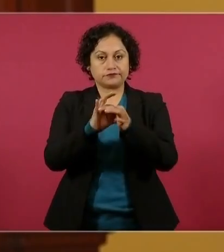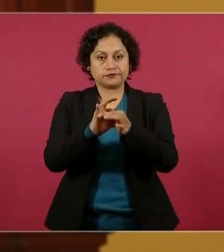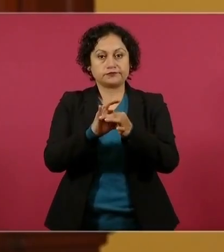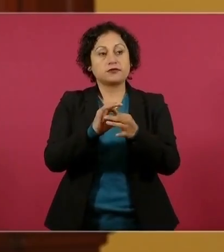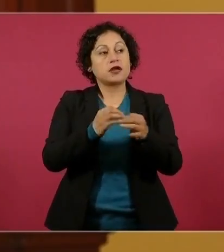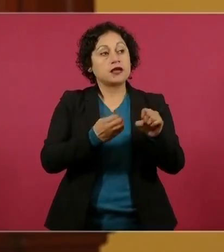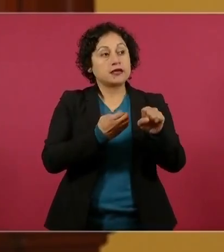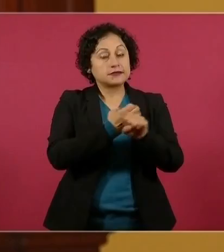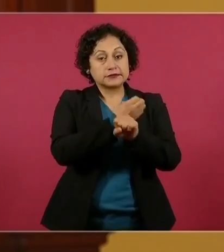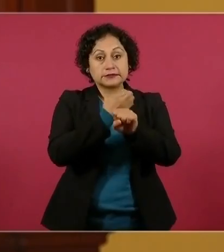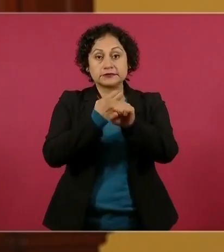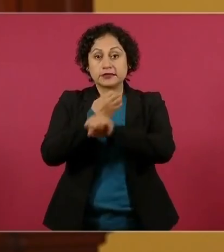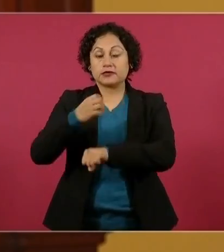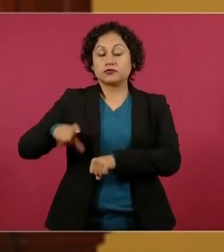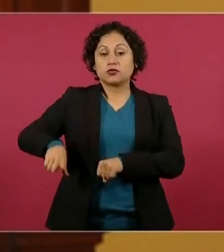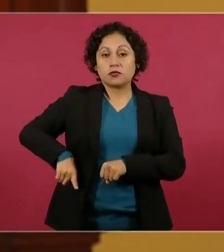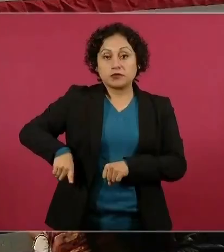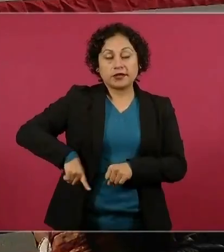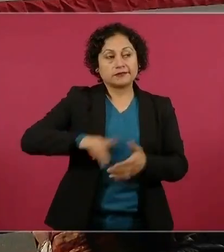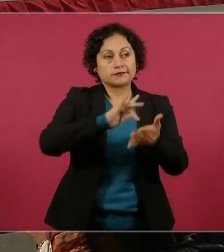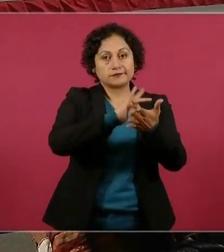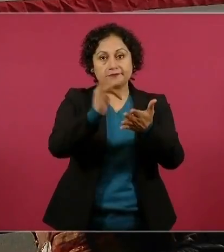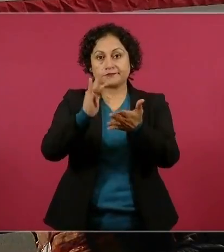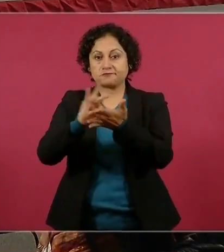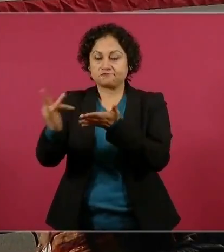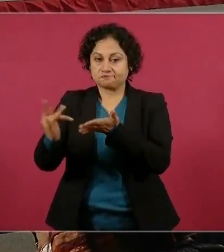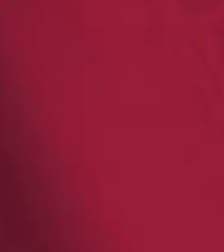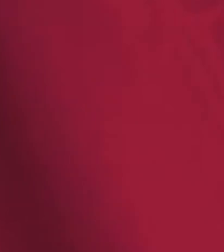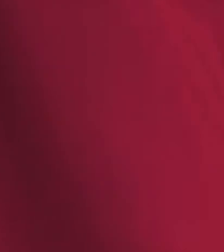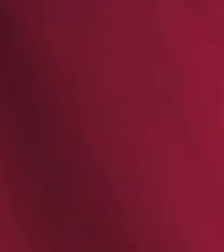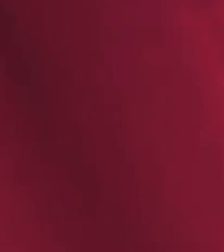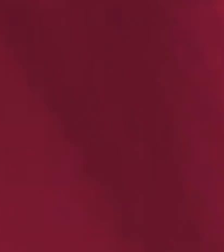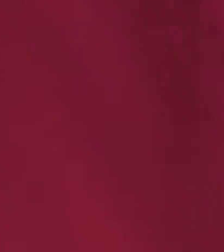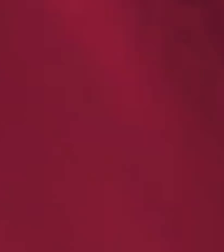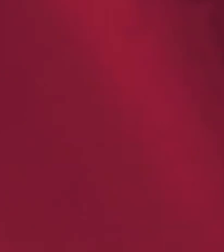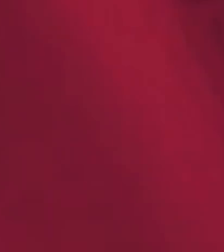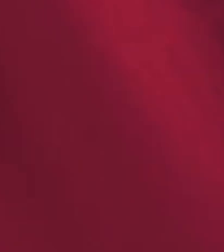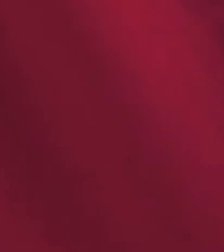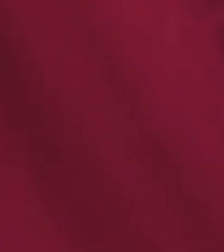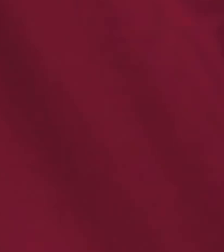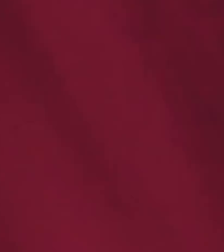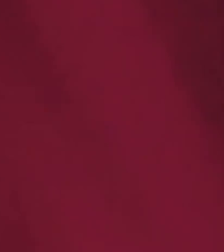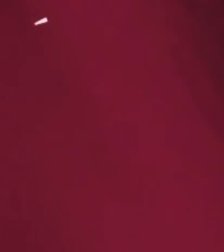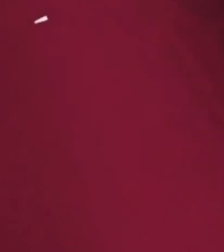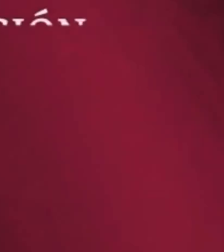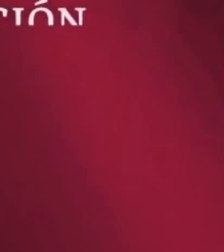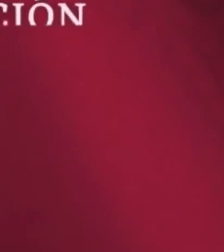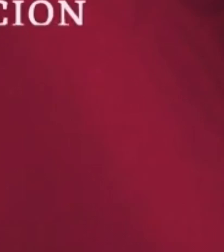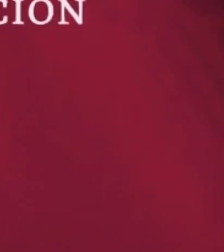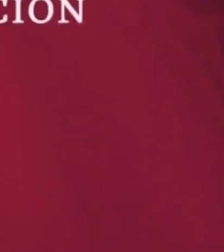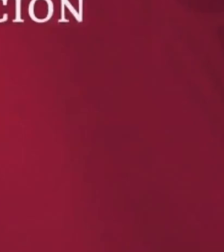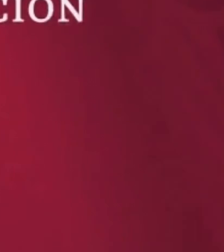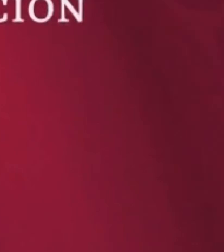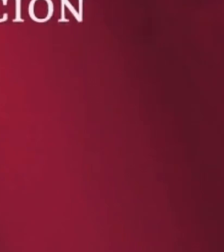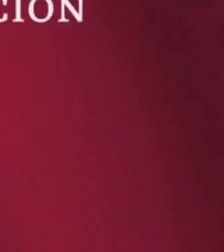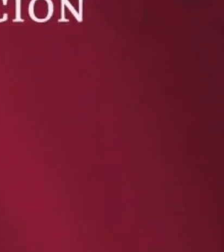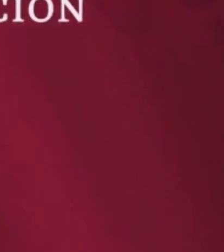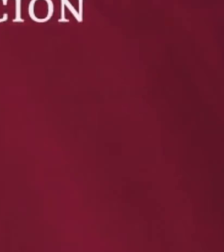instituciones que nos han venido apoyando en este esfuerzo. Es cuanto, presidente. Gobierno de México.